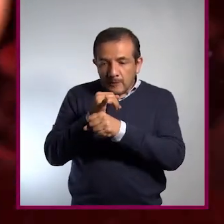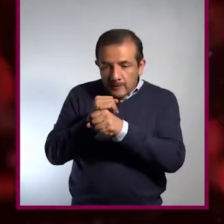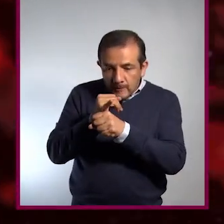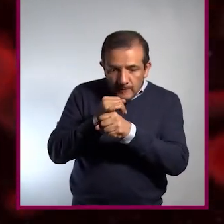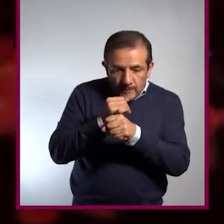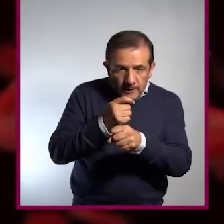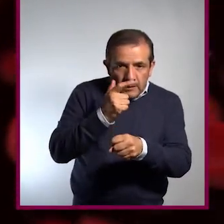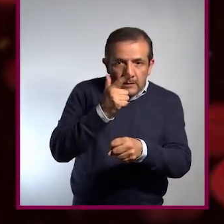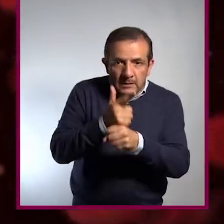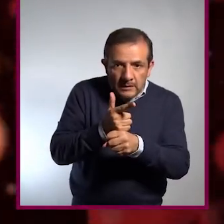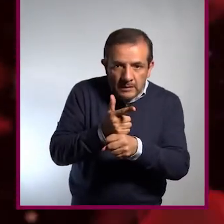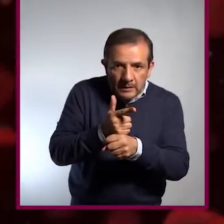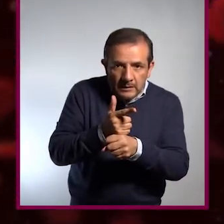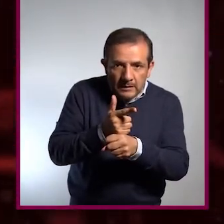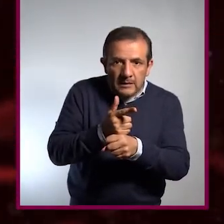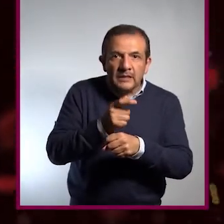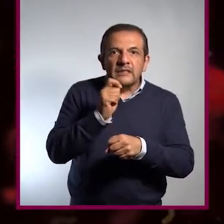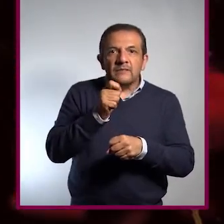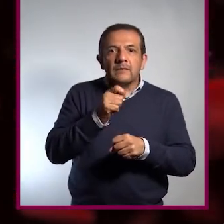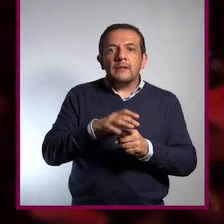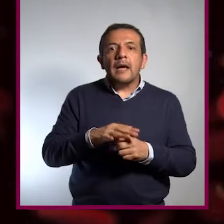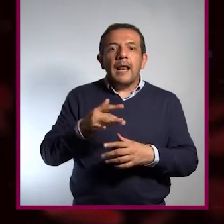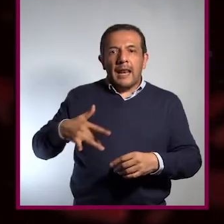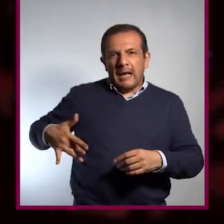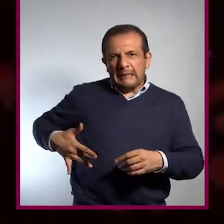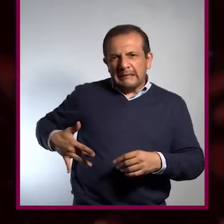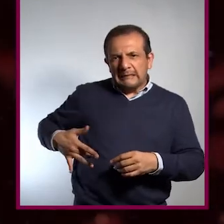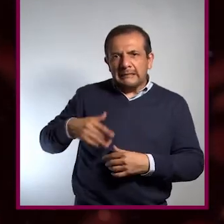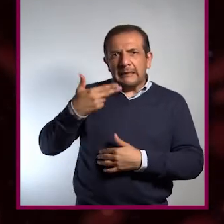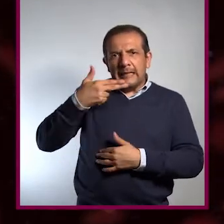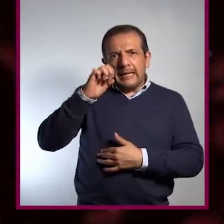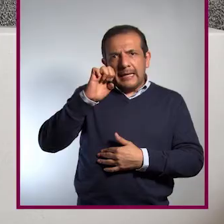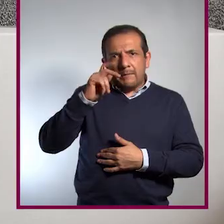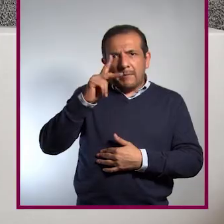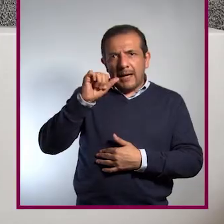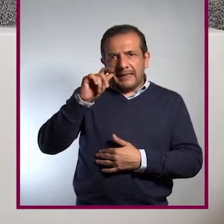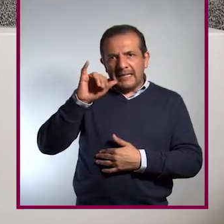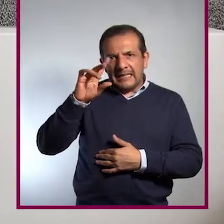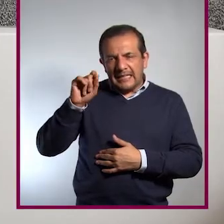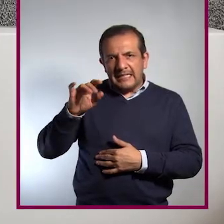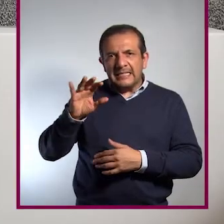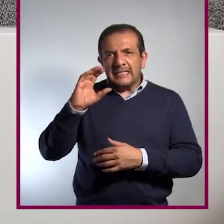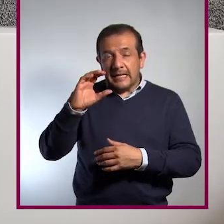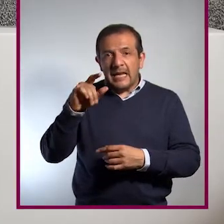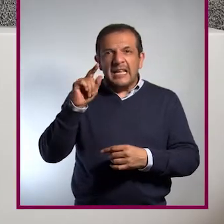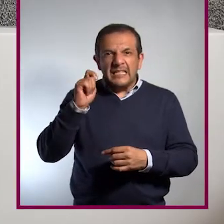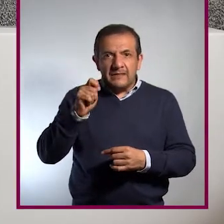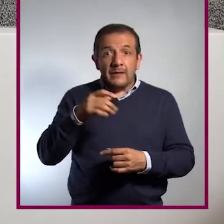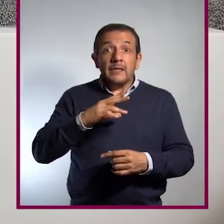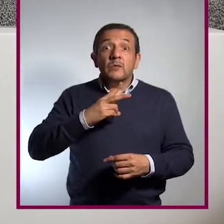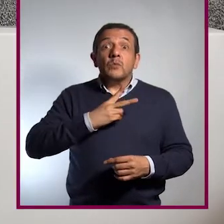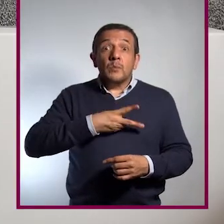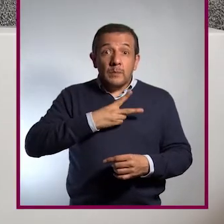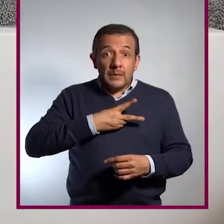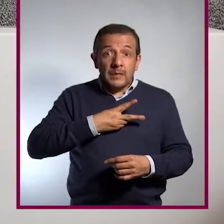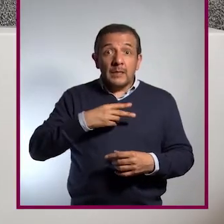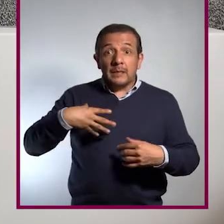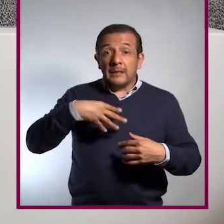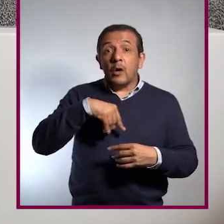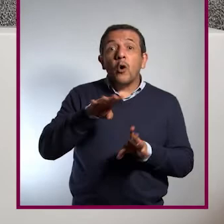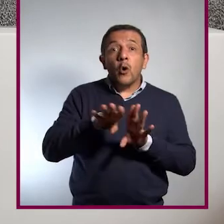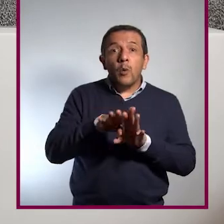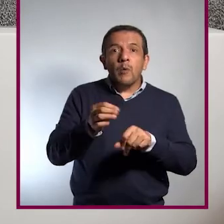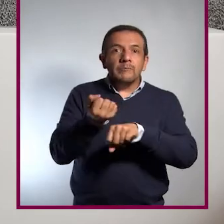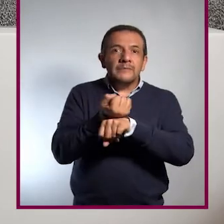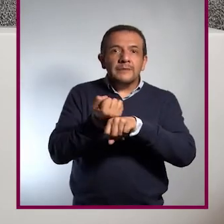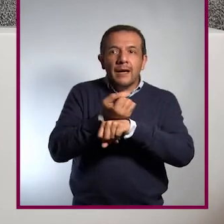el Nobel de Medicina por descubrir el virus que causa la hepatitis C. La hepatitis C es una infección viral que se